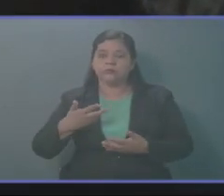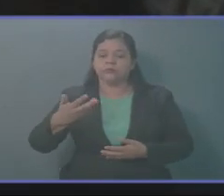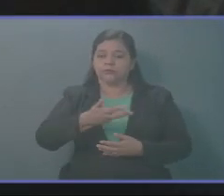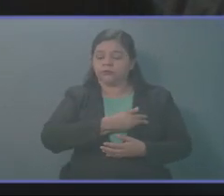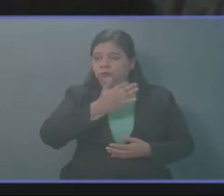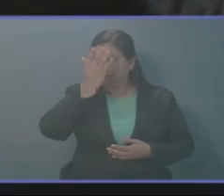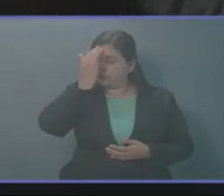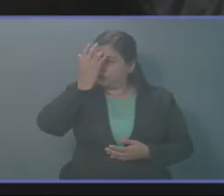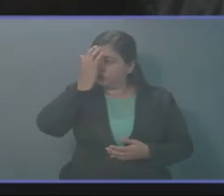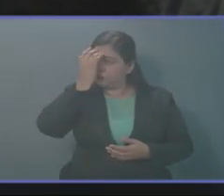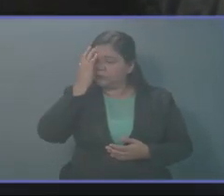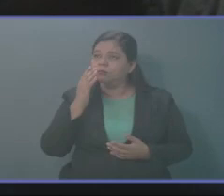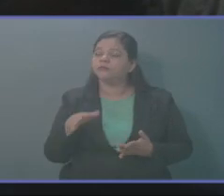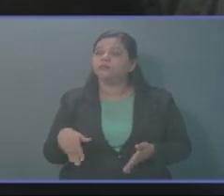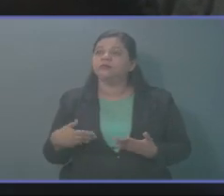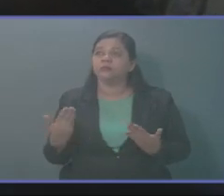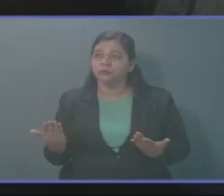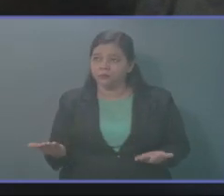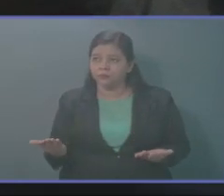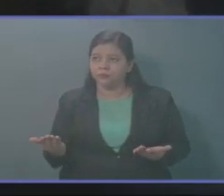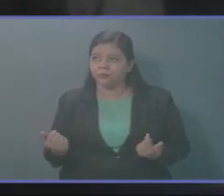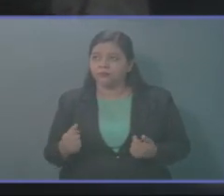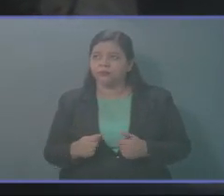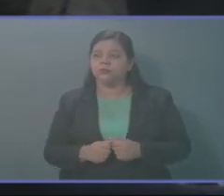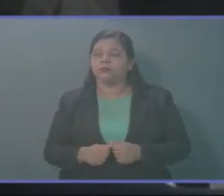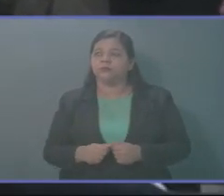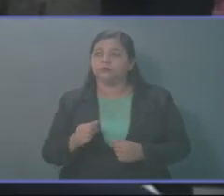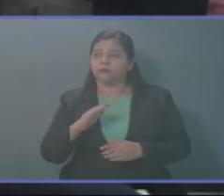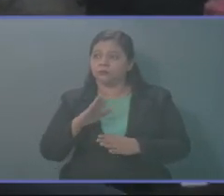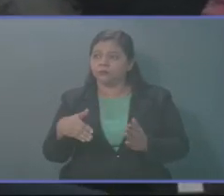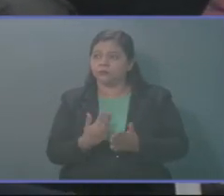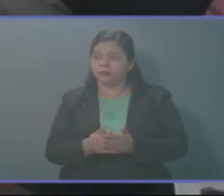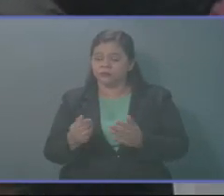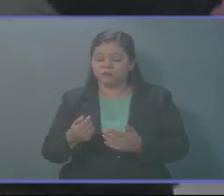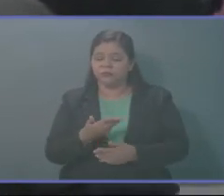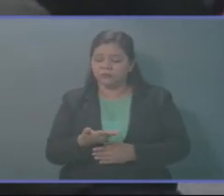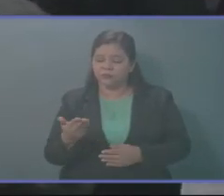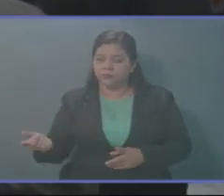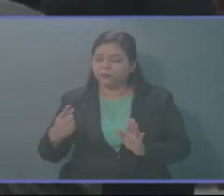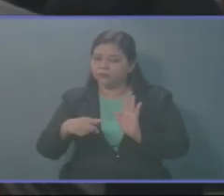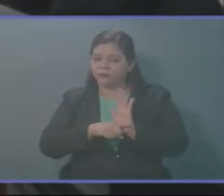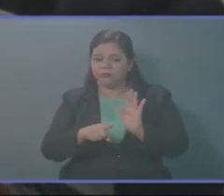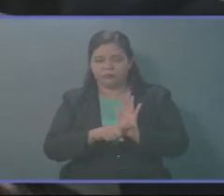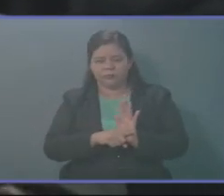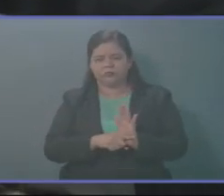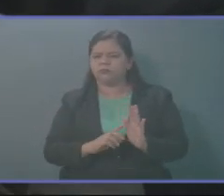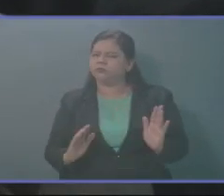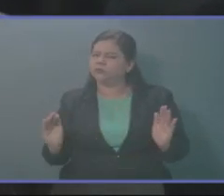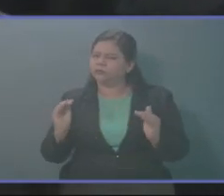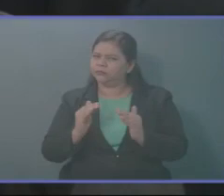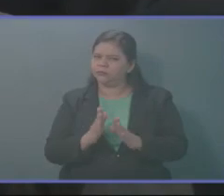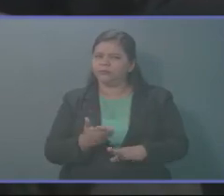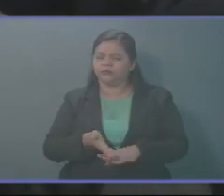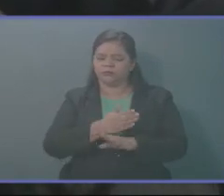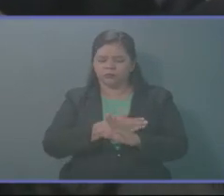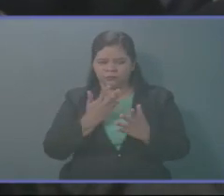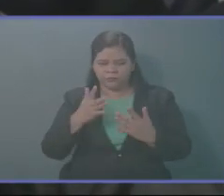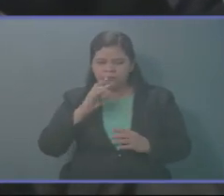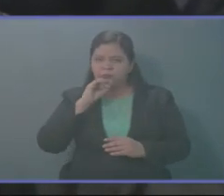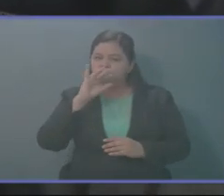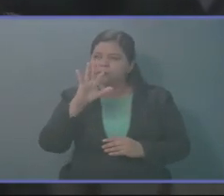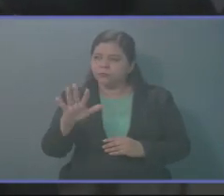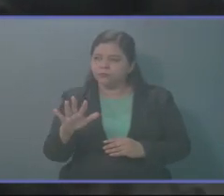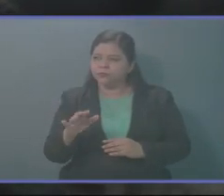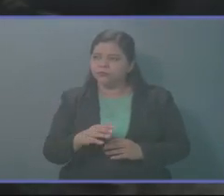preocupación por, digamos, los impactos que esto podría traer. Y ya un poco igual se ha comentado acá en el sentido